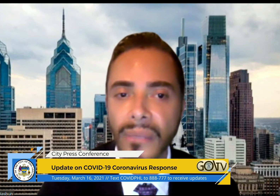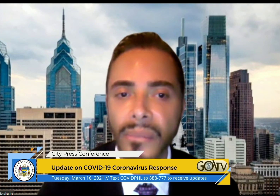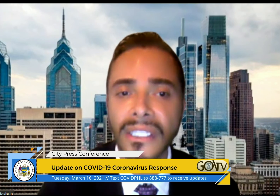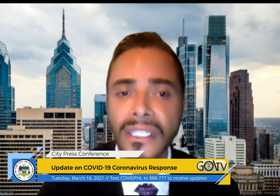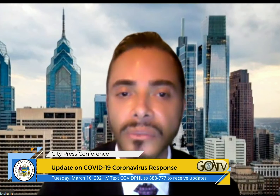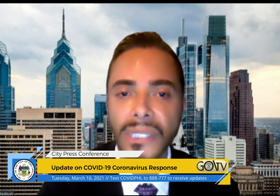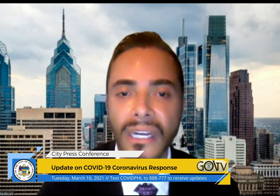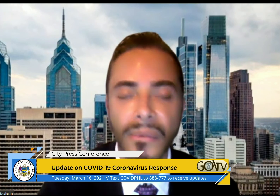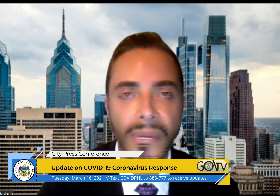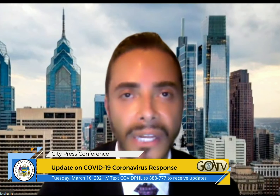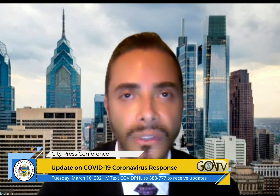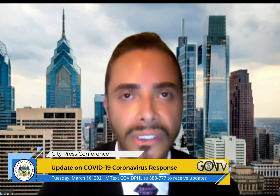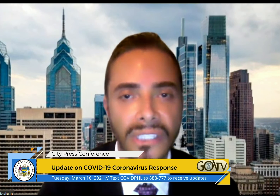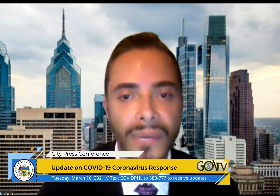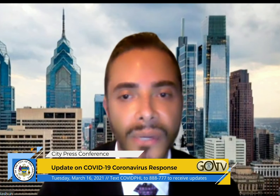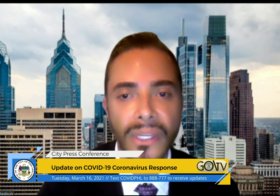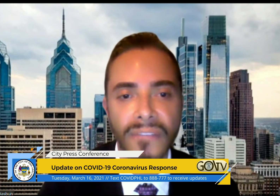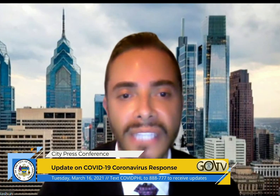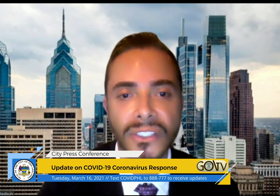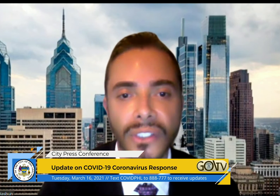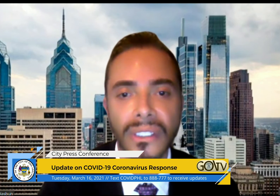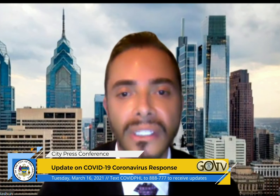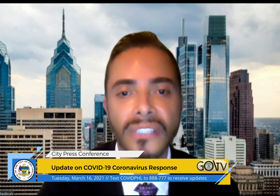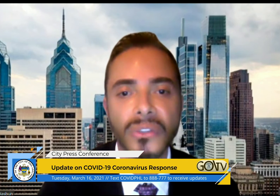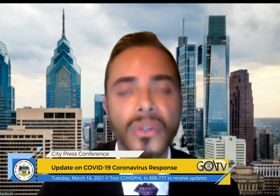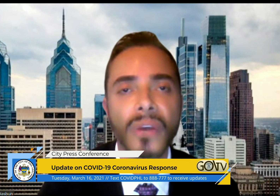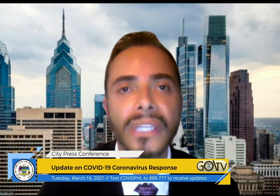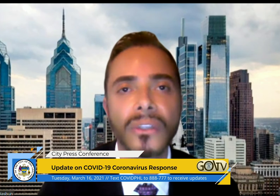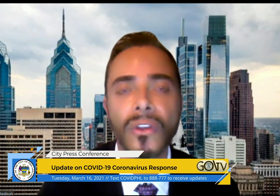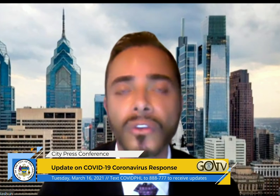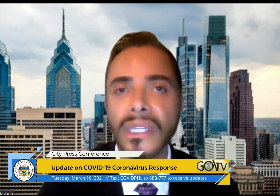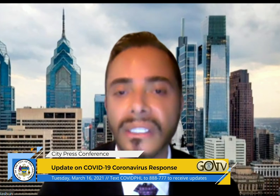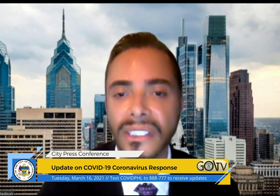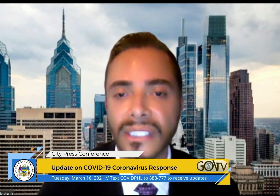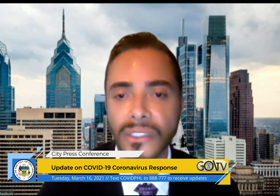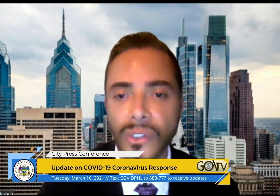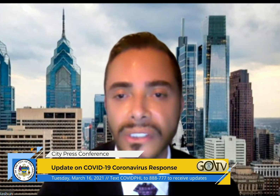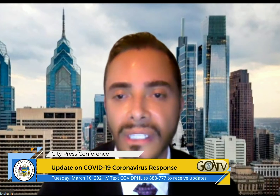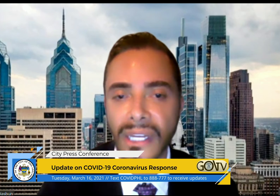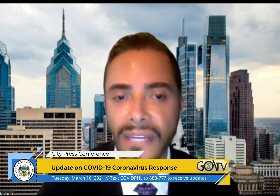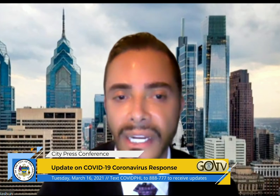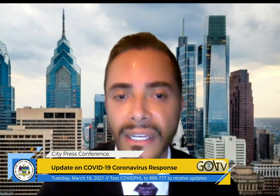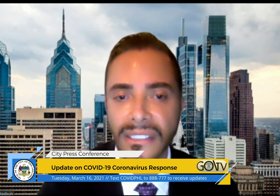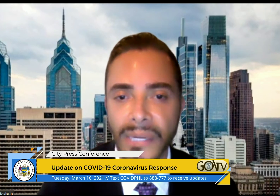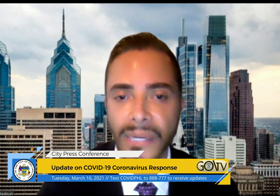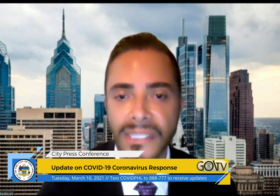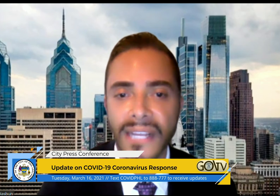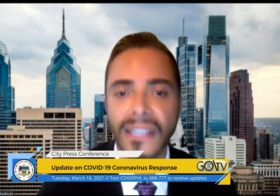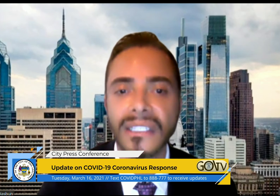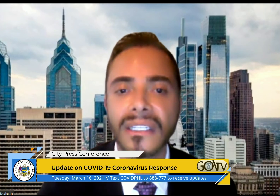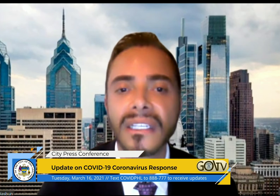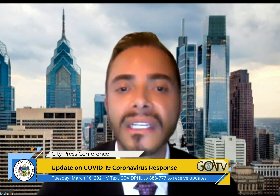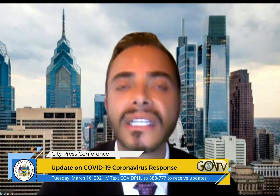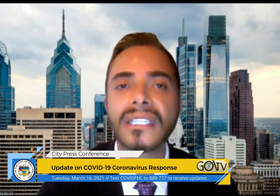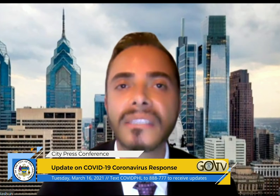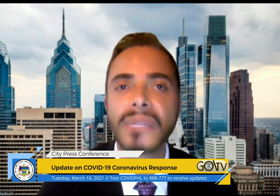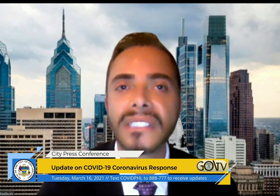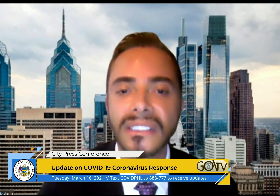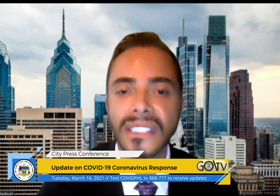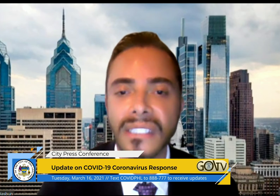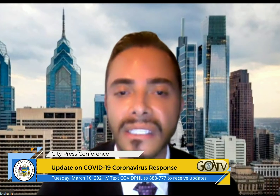son 22.000 de la primera dosis de la vacuna de Pfizer. Esto es un aumento de 2.300 dosis de la entrega de la semana pasada